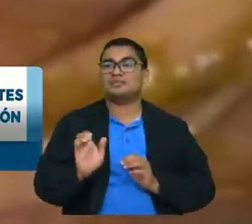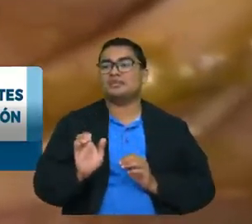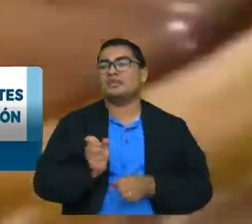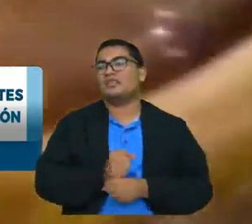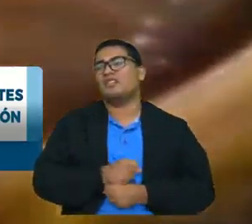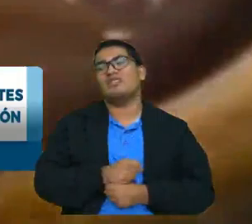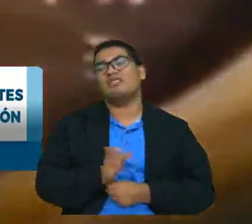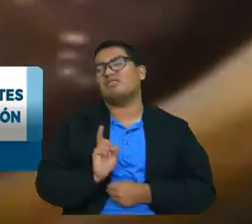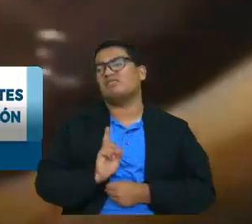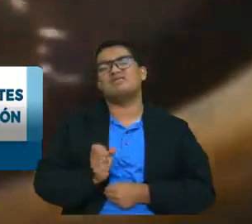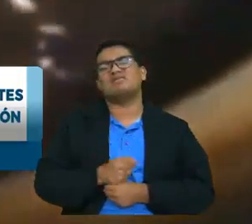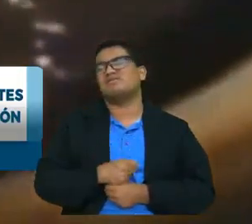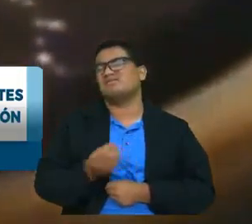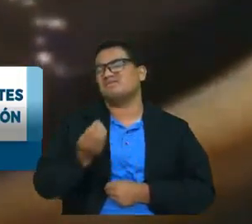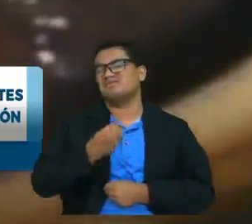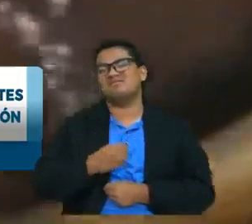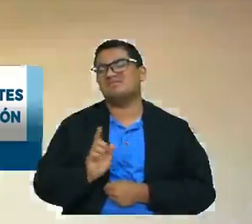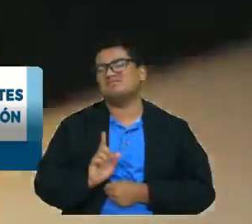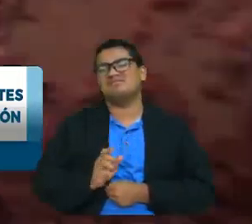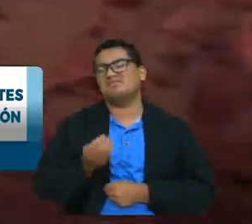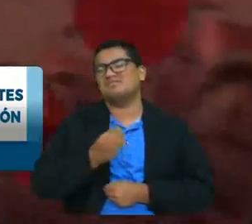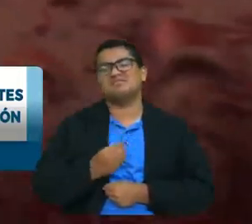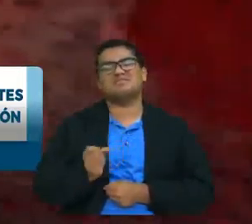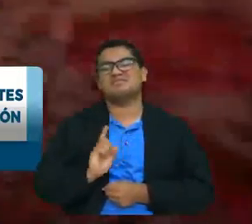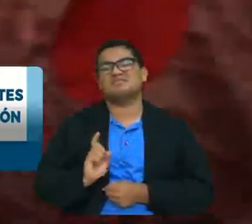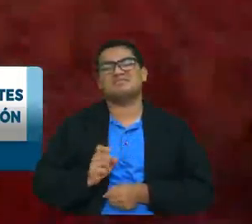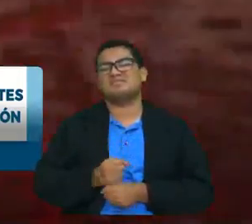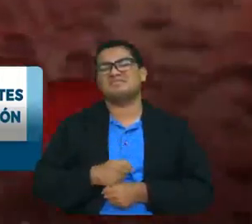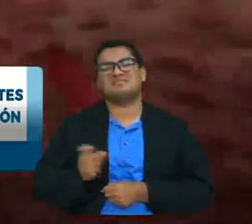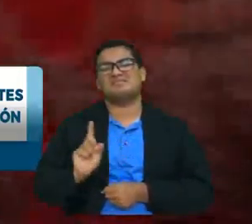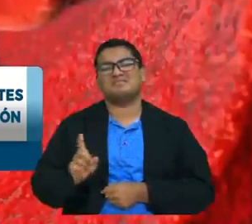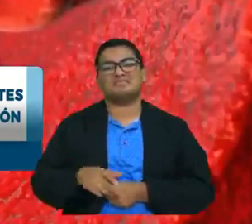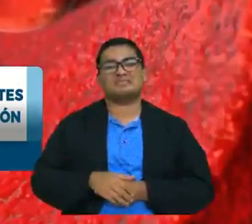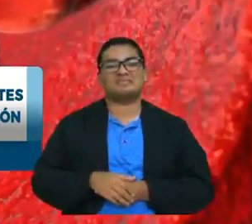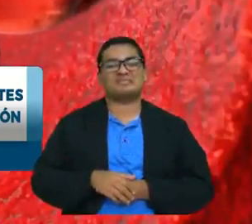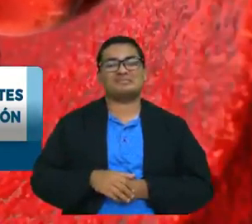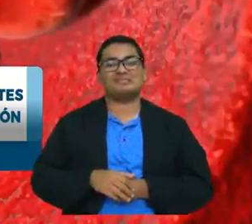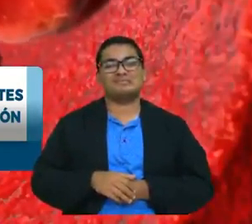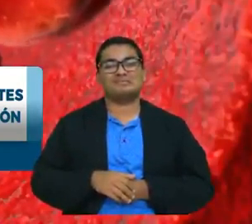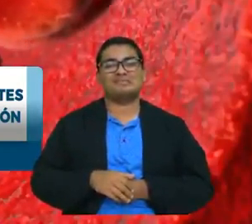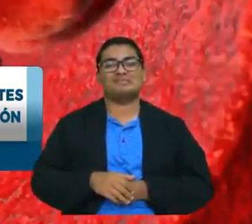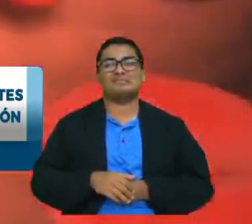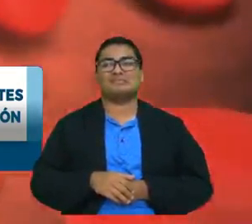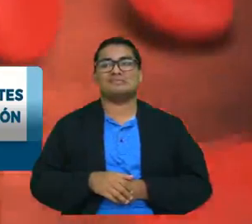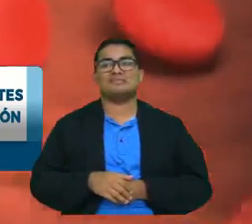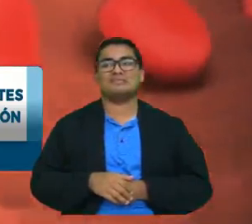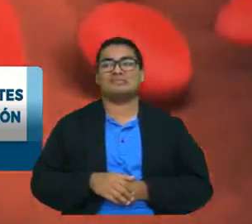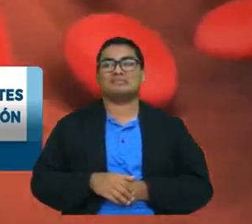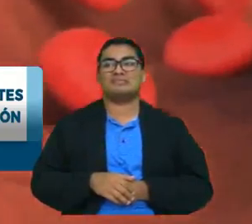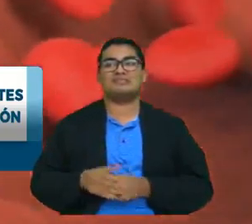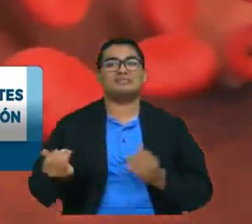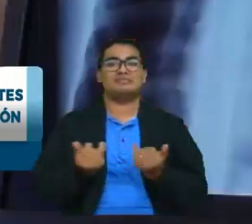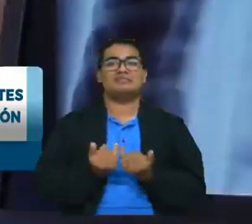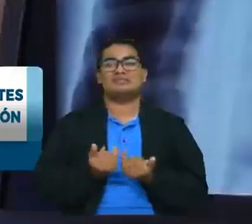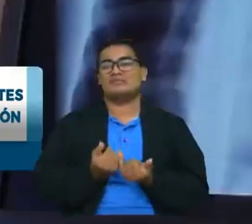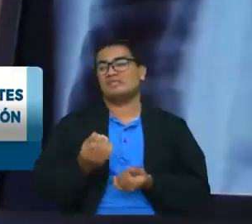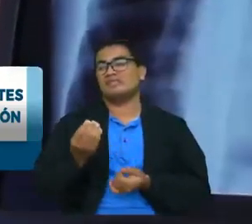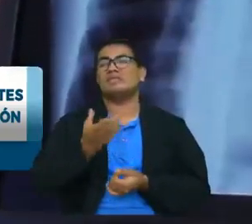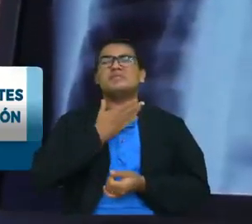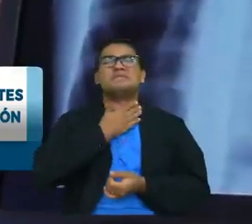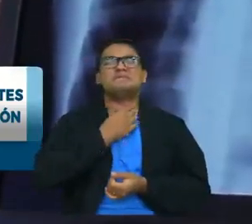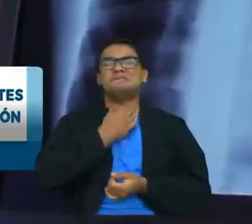La falta de apetito es el síntoma que ellos pues no quieren comer. Están como muy desganados, le dicen las